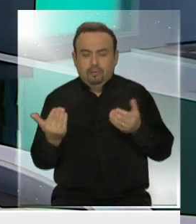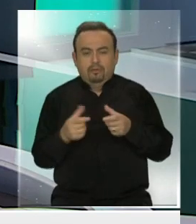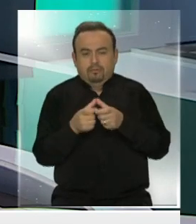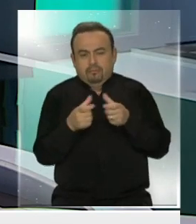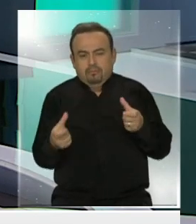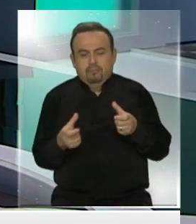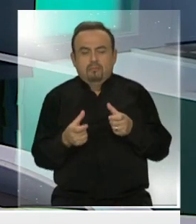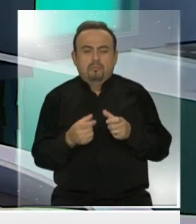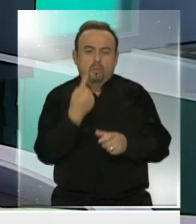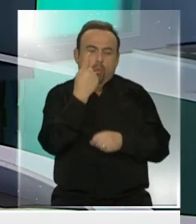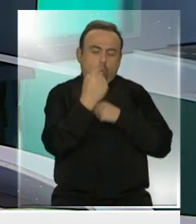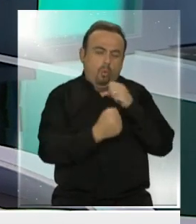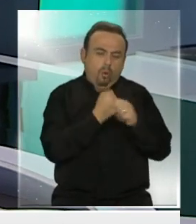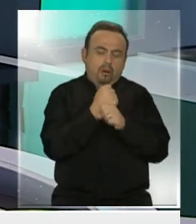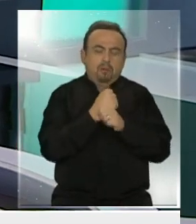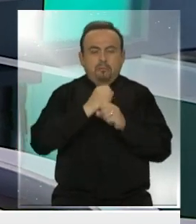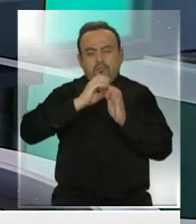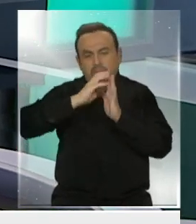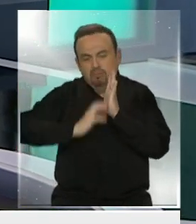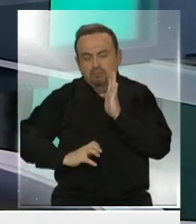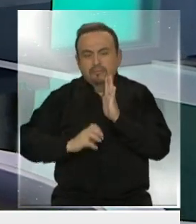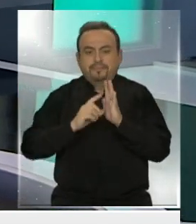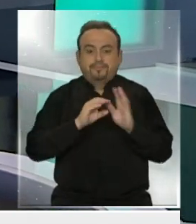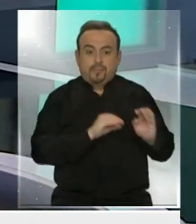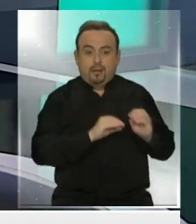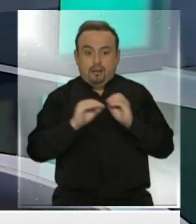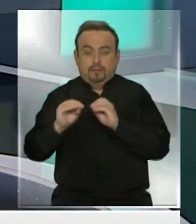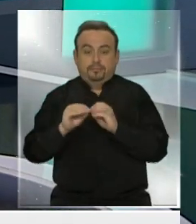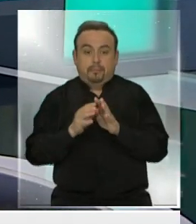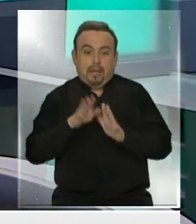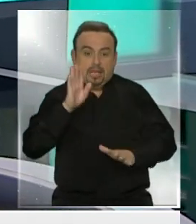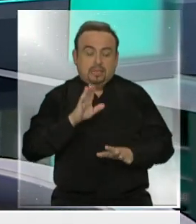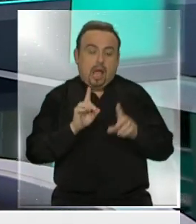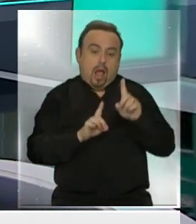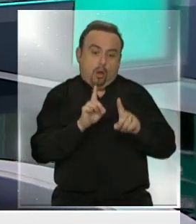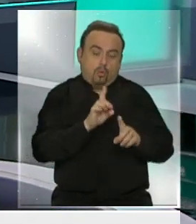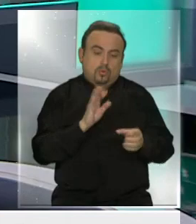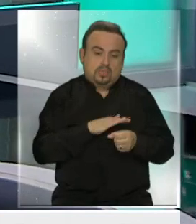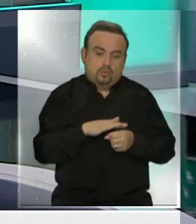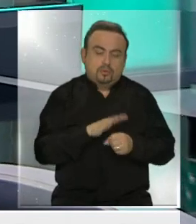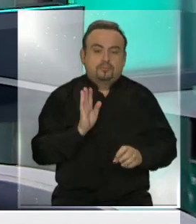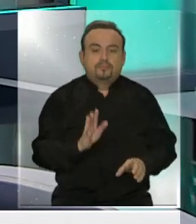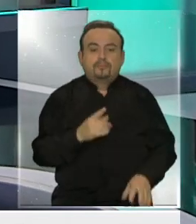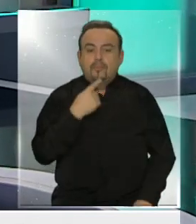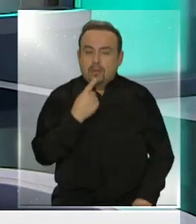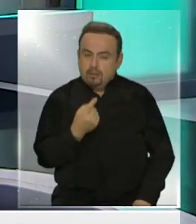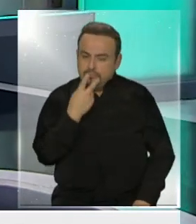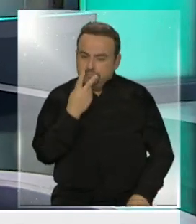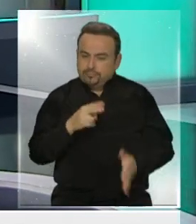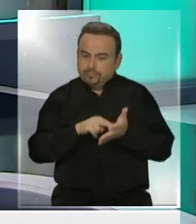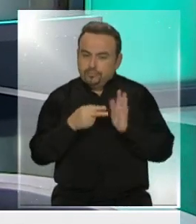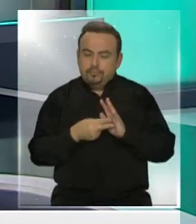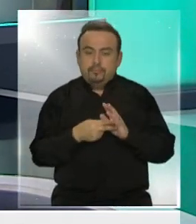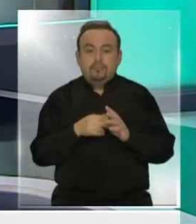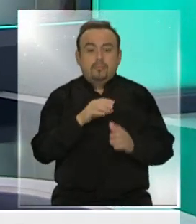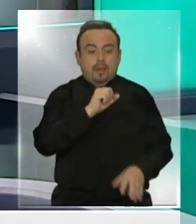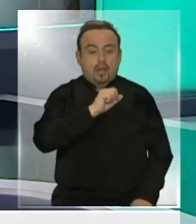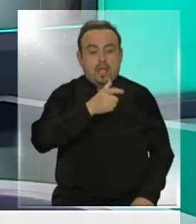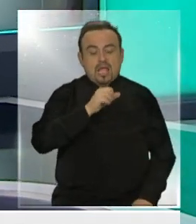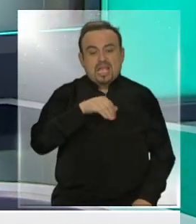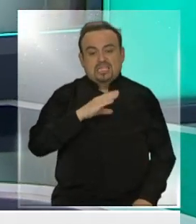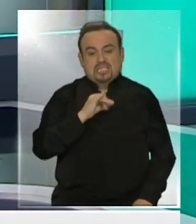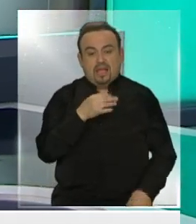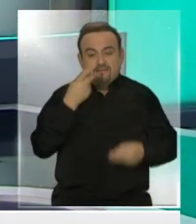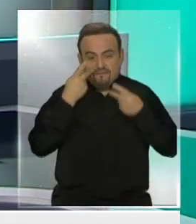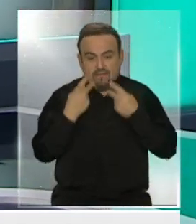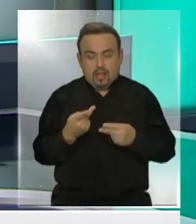que dura un año en algunos casos han extendido un plazo más largo y ahí hemos visto también problemas con agencias de viajes donde se